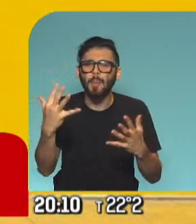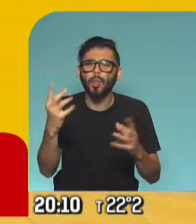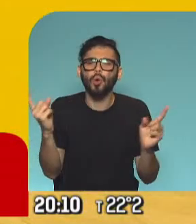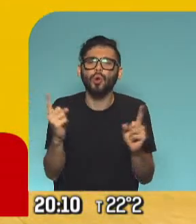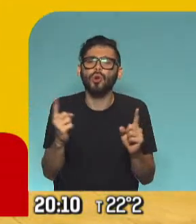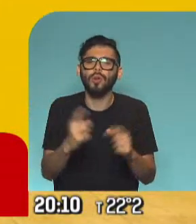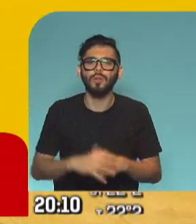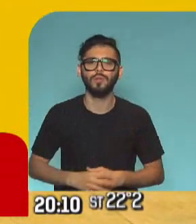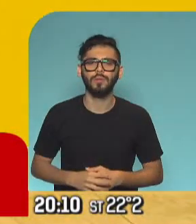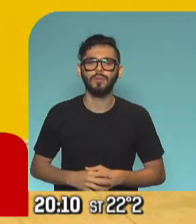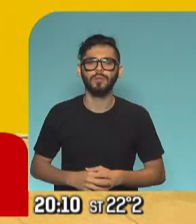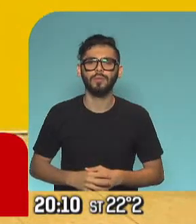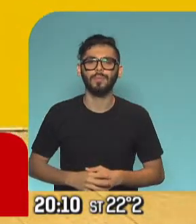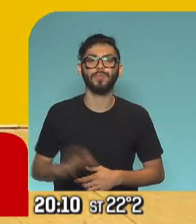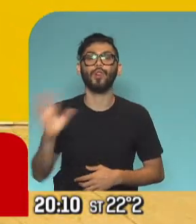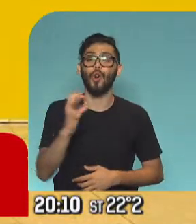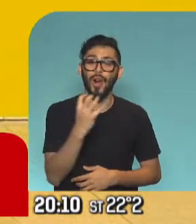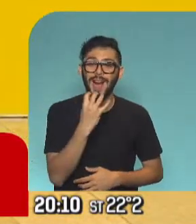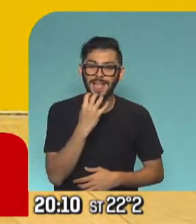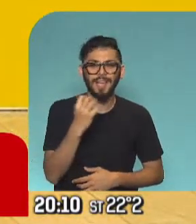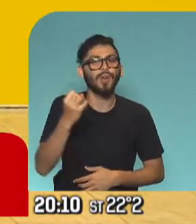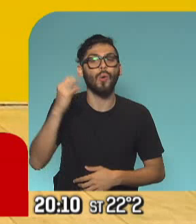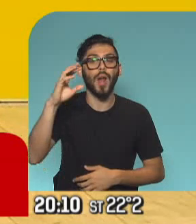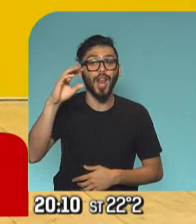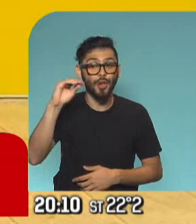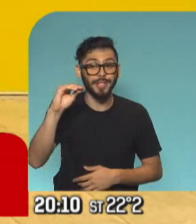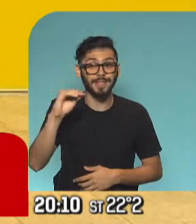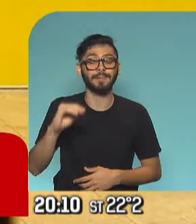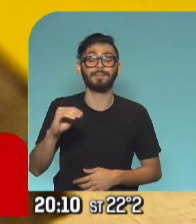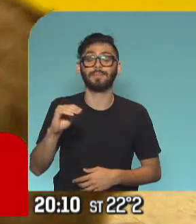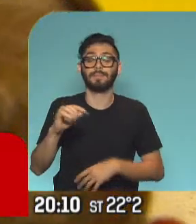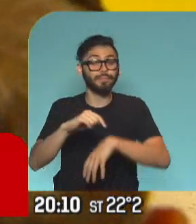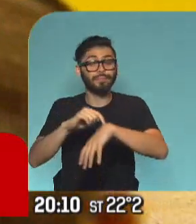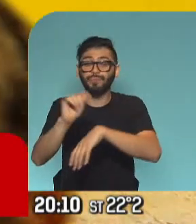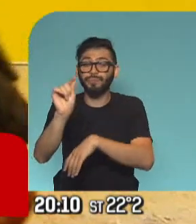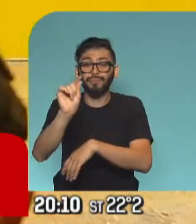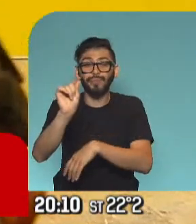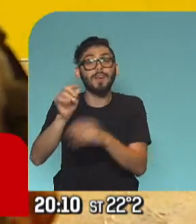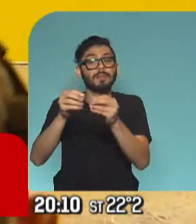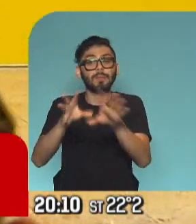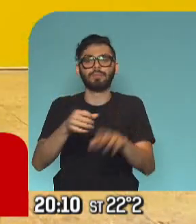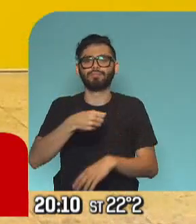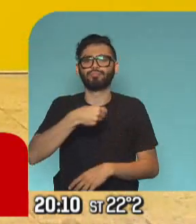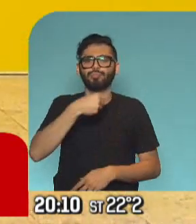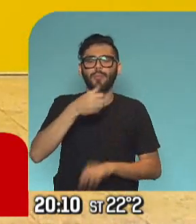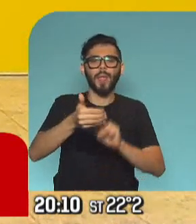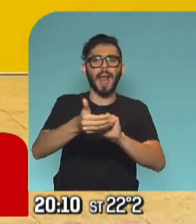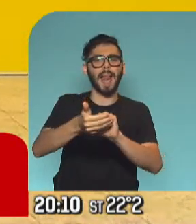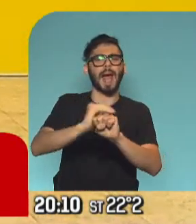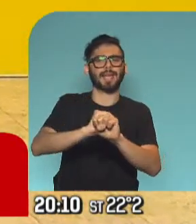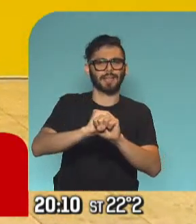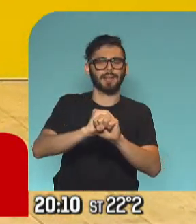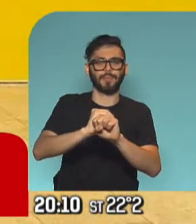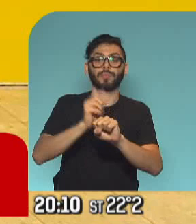líneas. Hola Ariel, buenas noches. En instantes habla Horacio Rodríguez Larreta